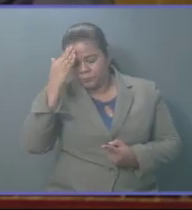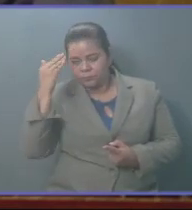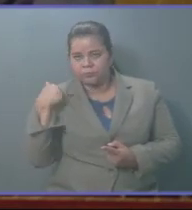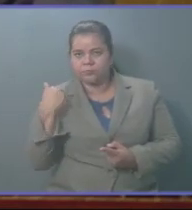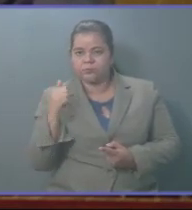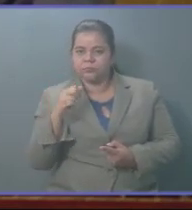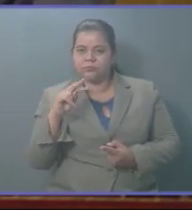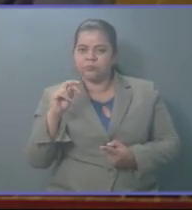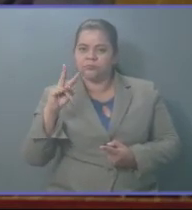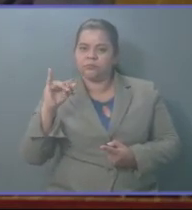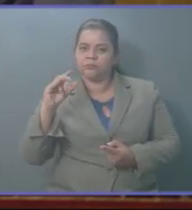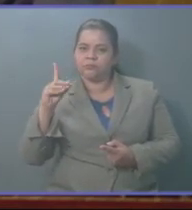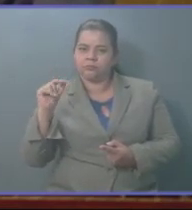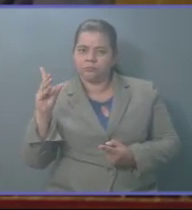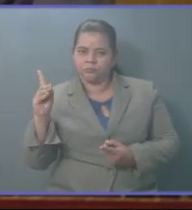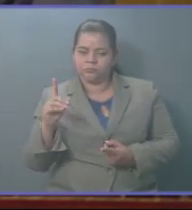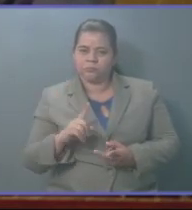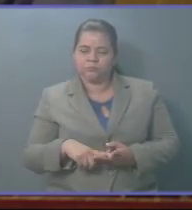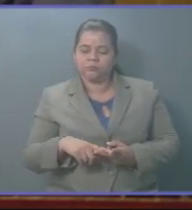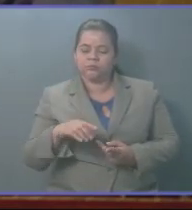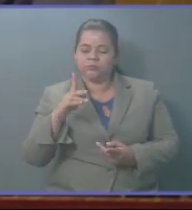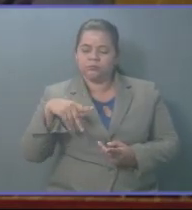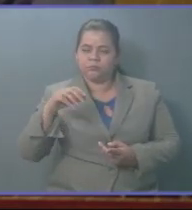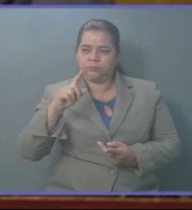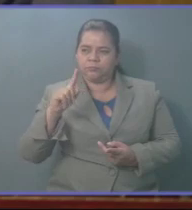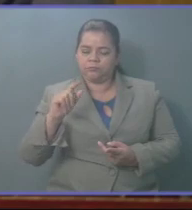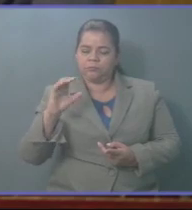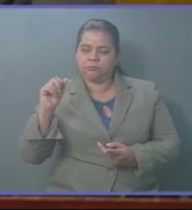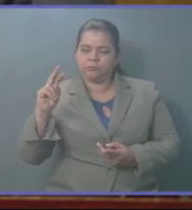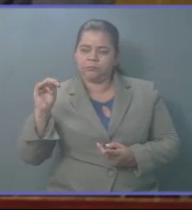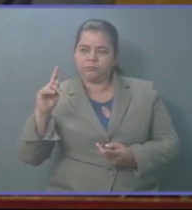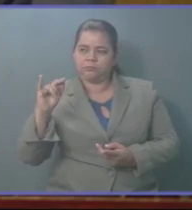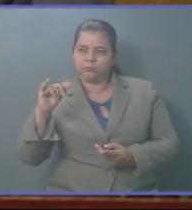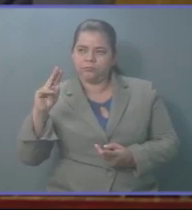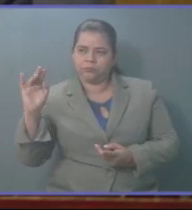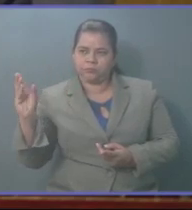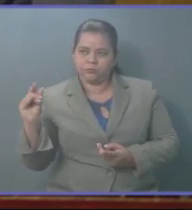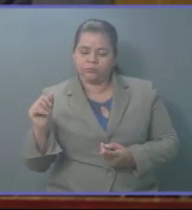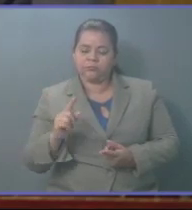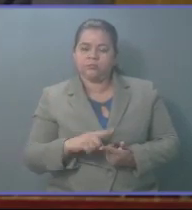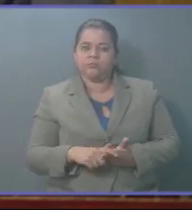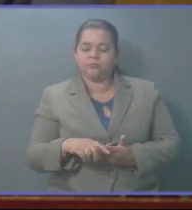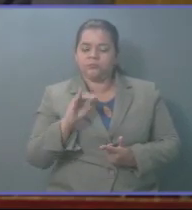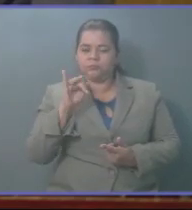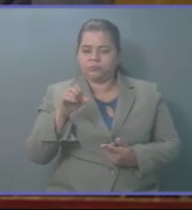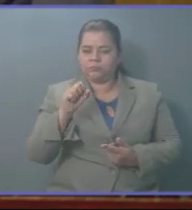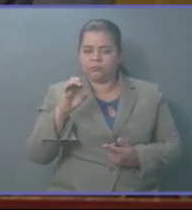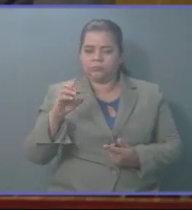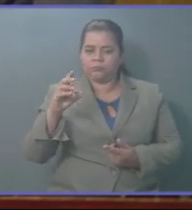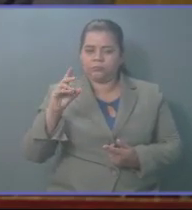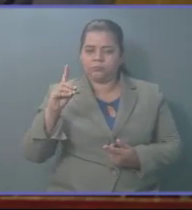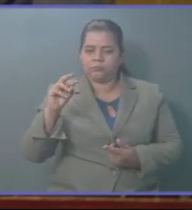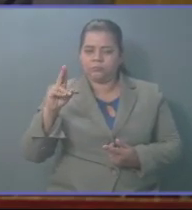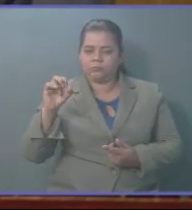Jiménez, señora Paz Quintanilla, viuda de Canizales, señor José Duque Mejía